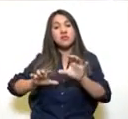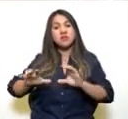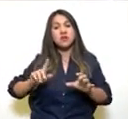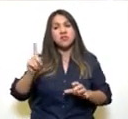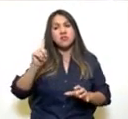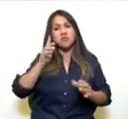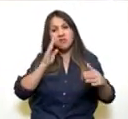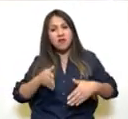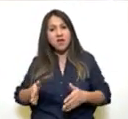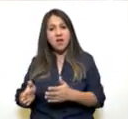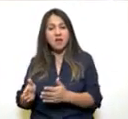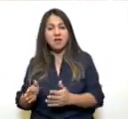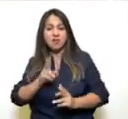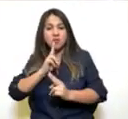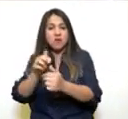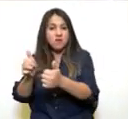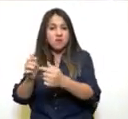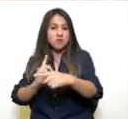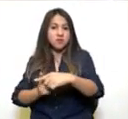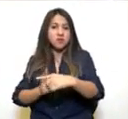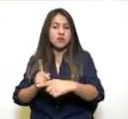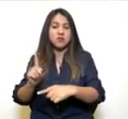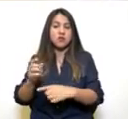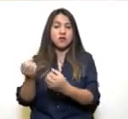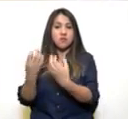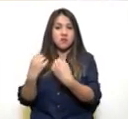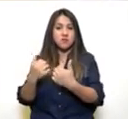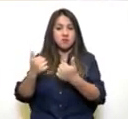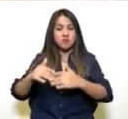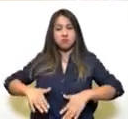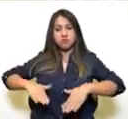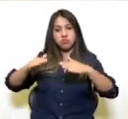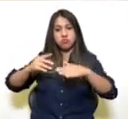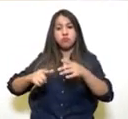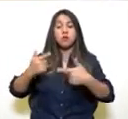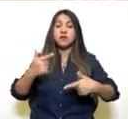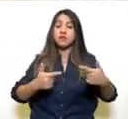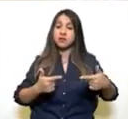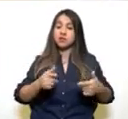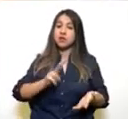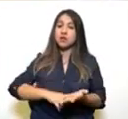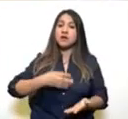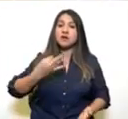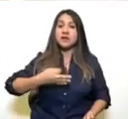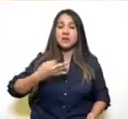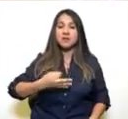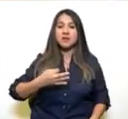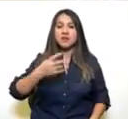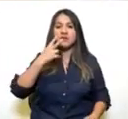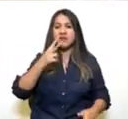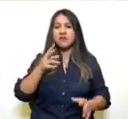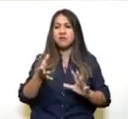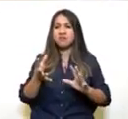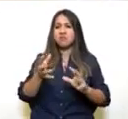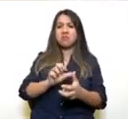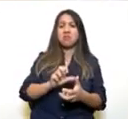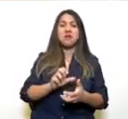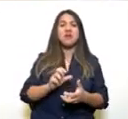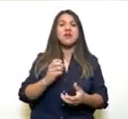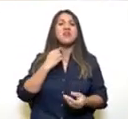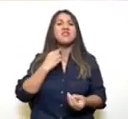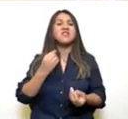a buena formación de político realmente se distorsiona el quehacer